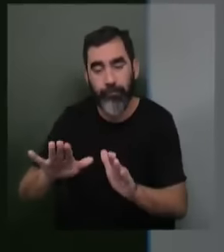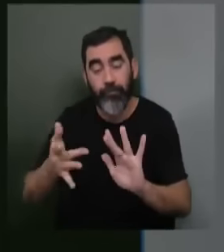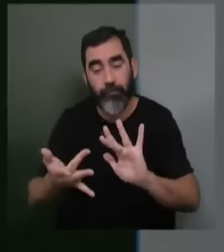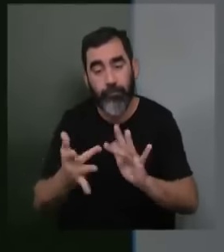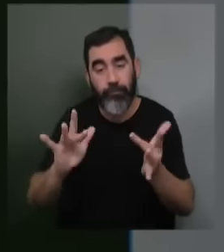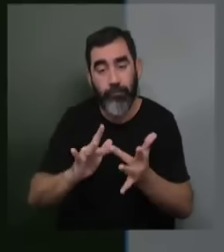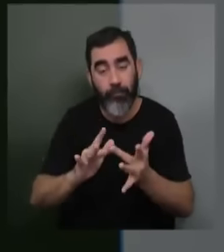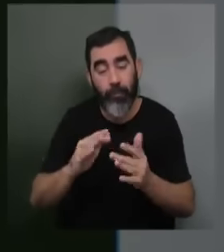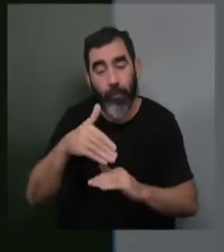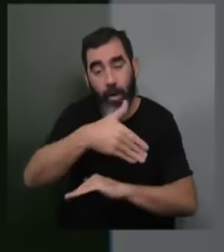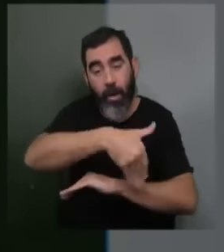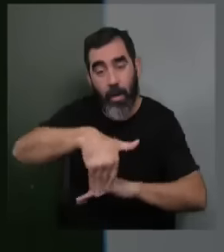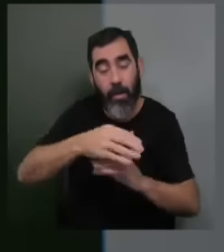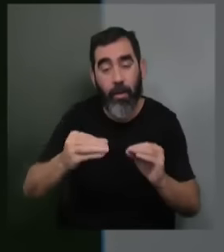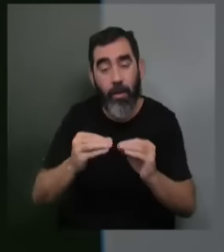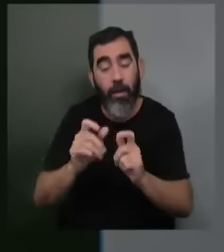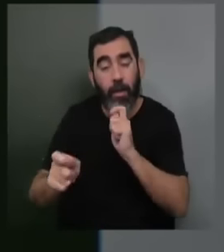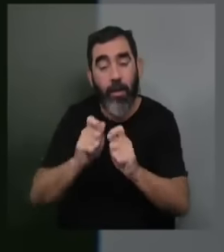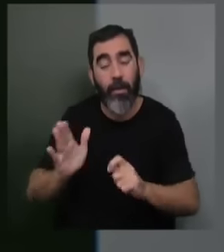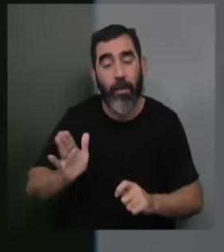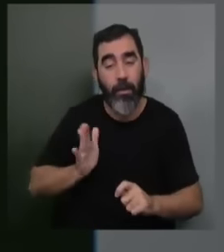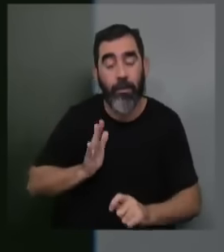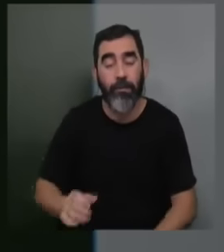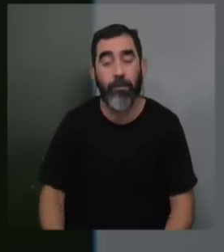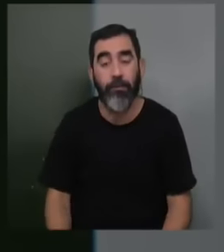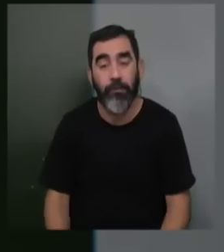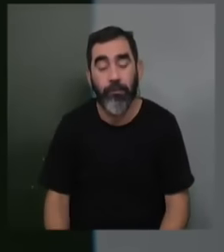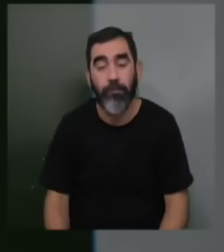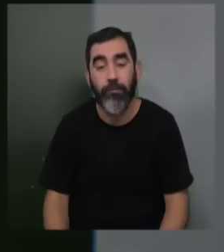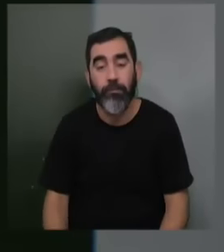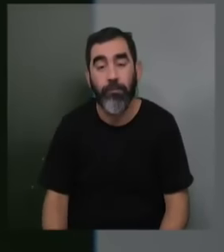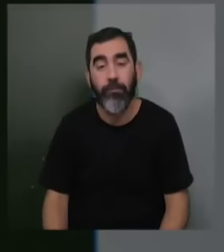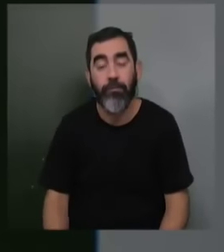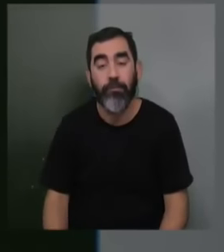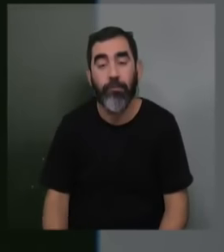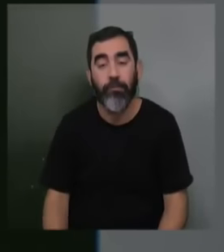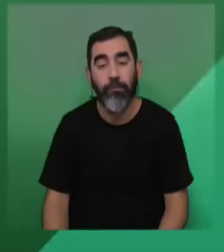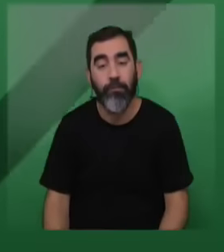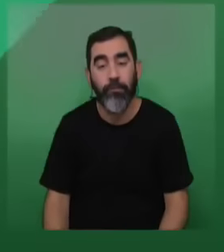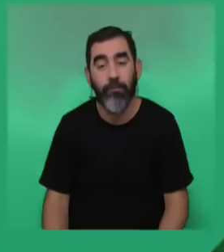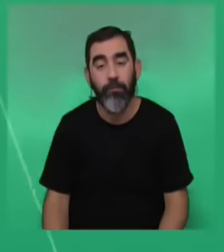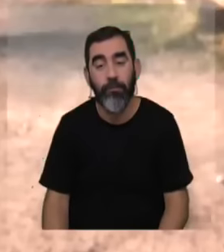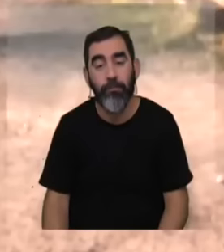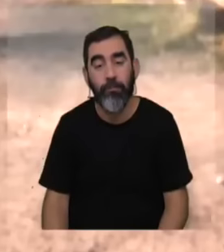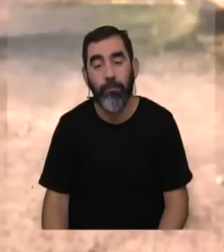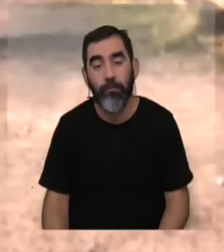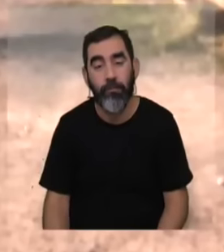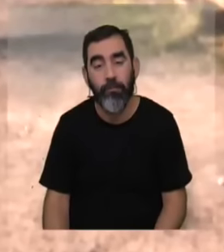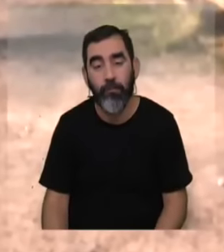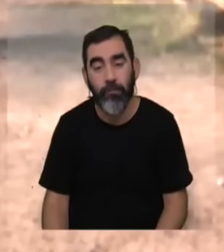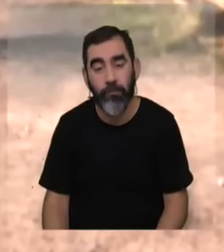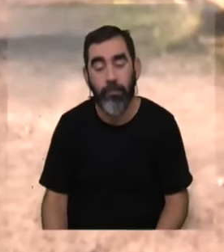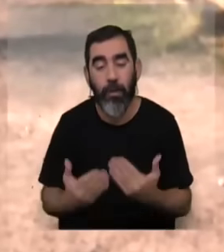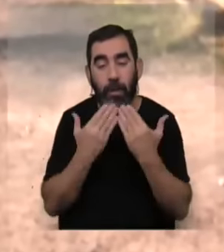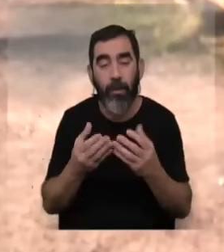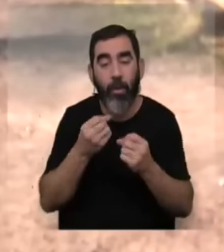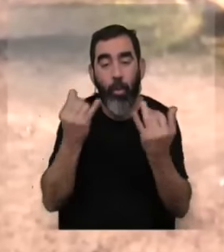contacto desde exteriores con nuestra compañera Juliana perdomo Juliana bienvenida Buenos días Gracias